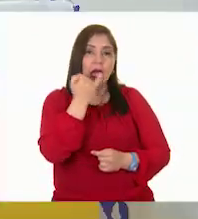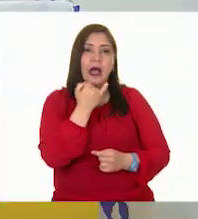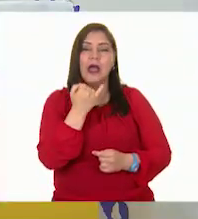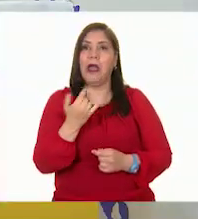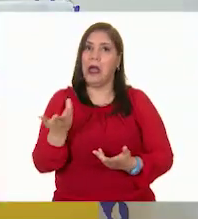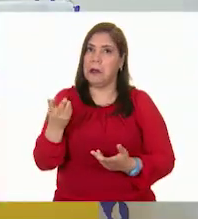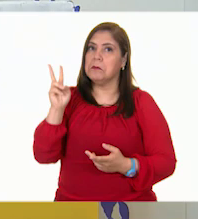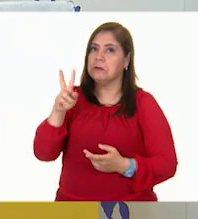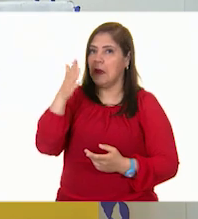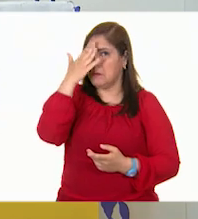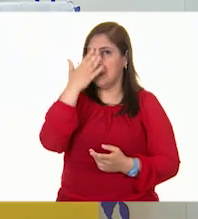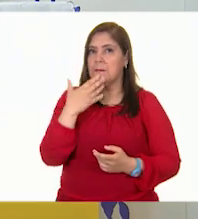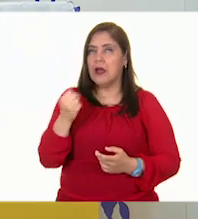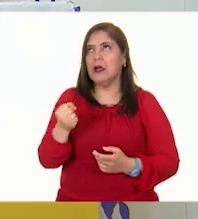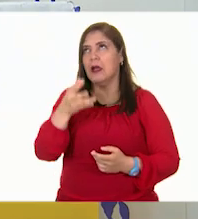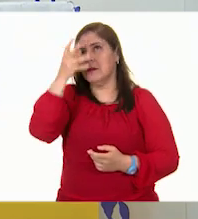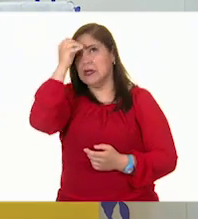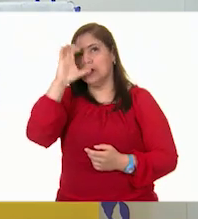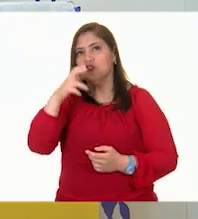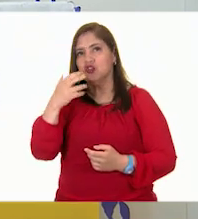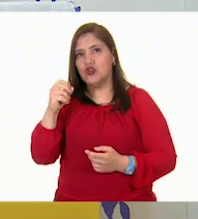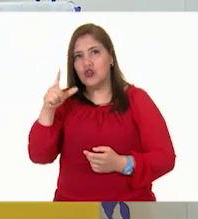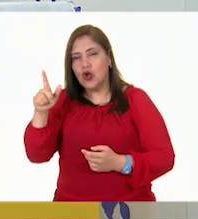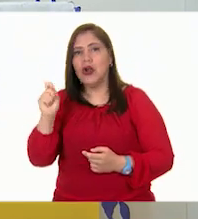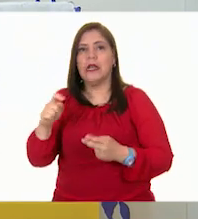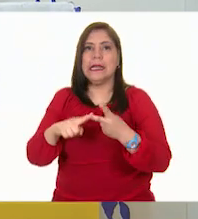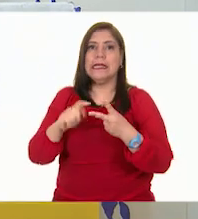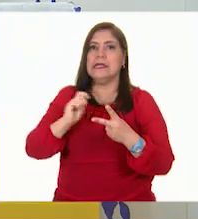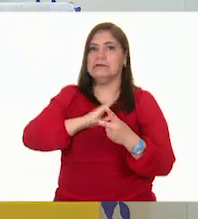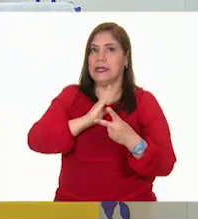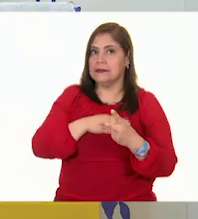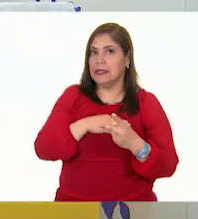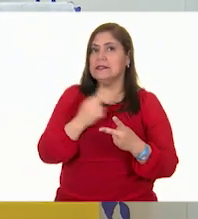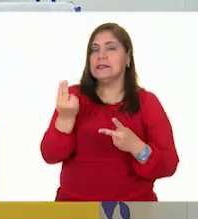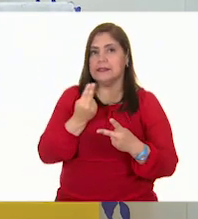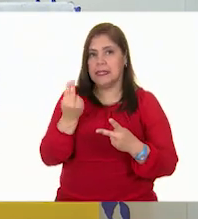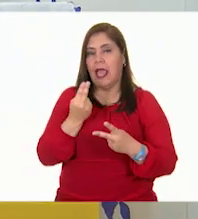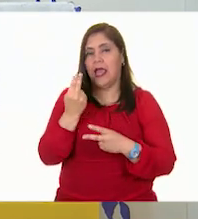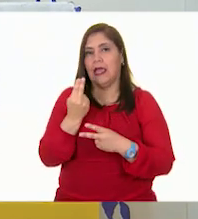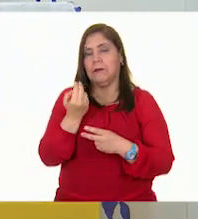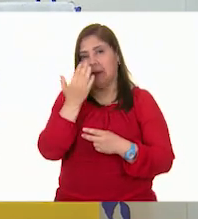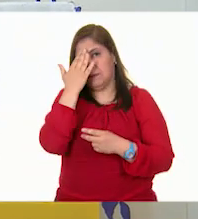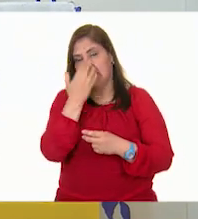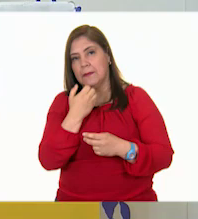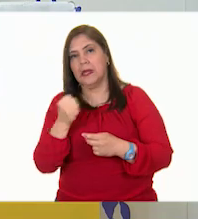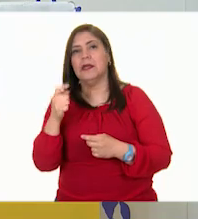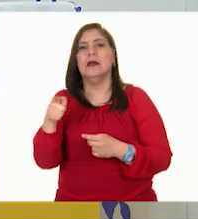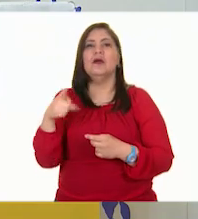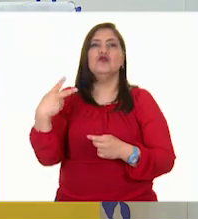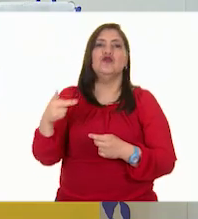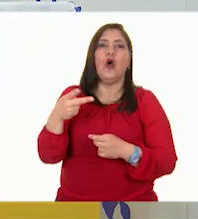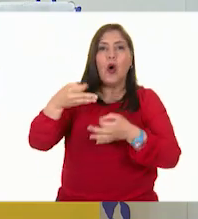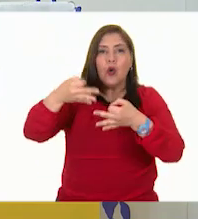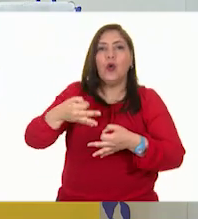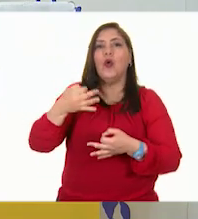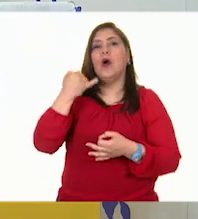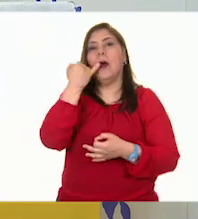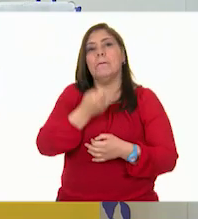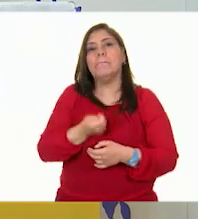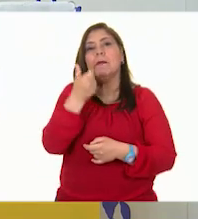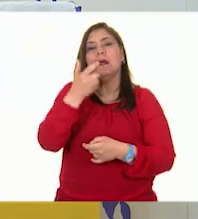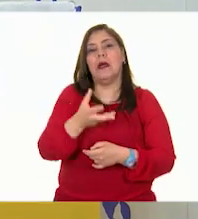habilidad, ¿verdad? Para aprender tanto chol como español. Así ¿verdad? es. En este caso, su lengua materna es chol,